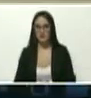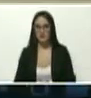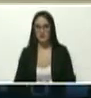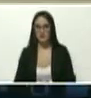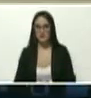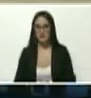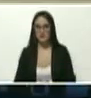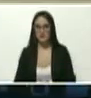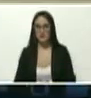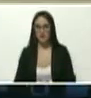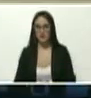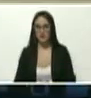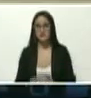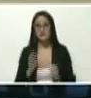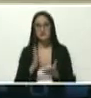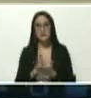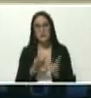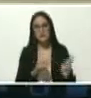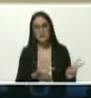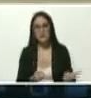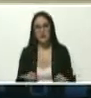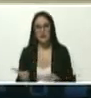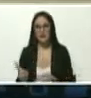siempre bienvenido a nuestra patria.